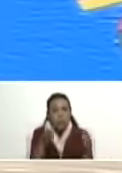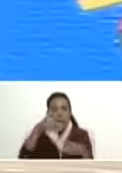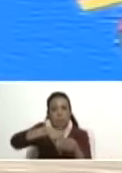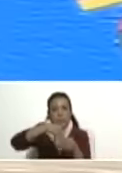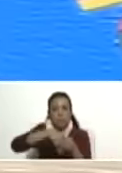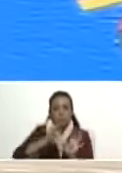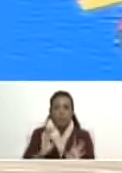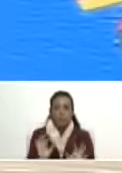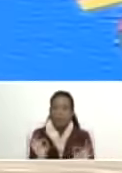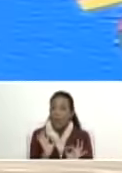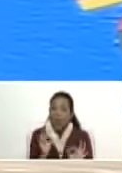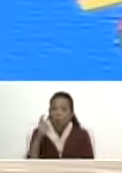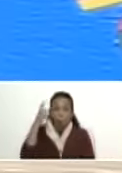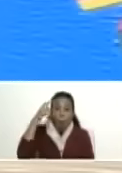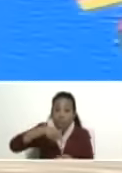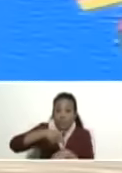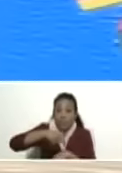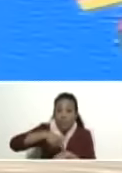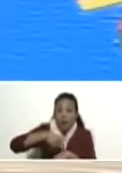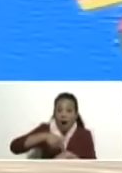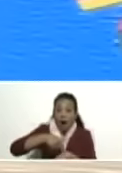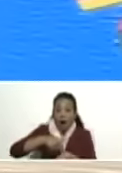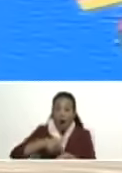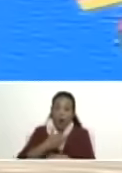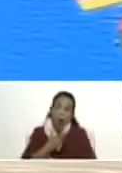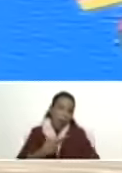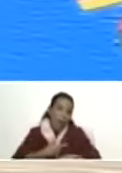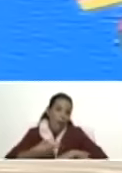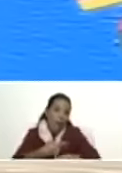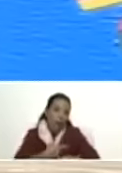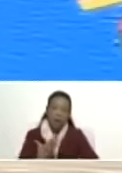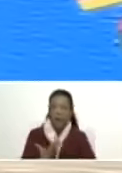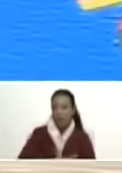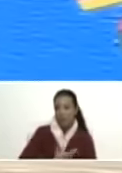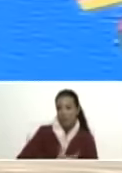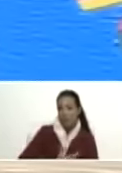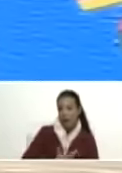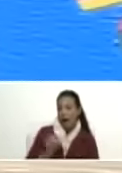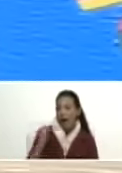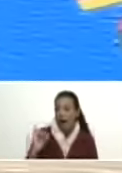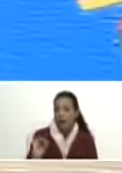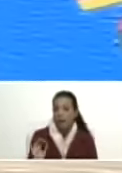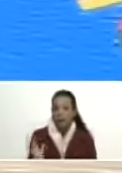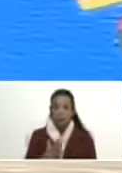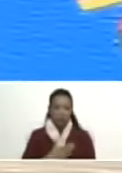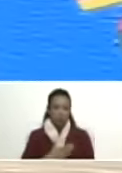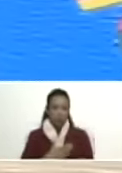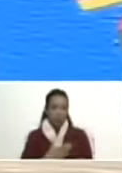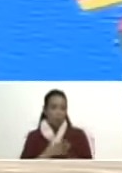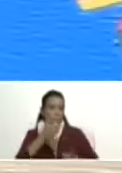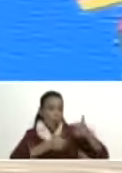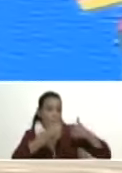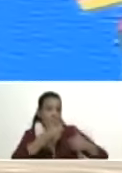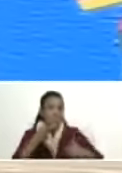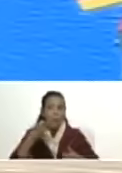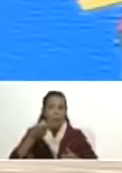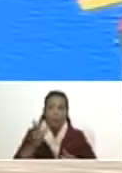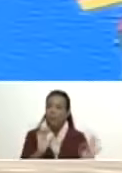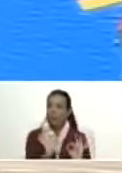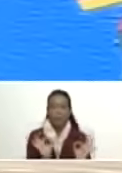Pero esto no tiene que ver con que tengo o no tengo una gobernación, tengo o no tengo una alcaldía, tengo o no tengo un partido político.